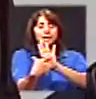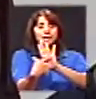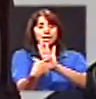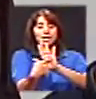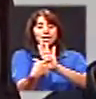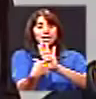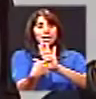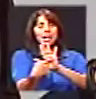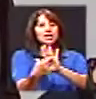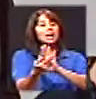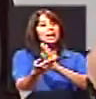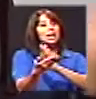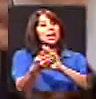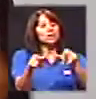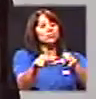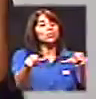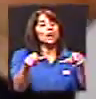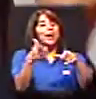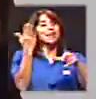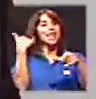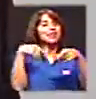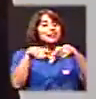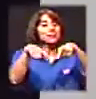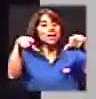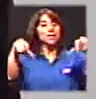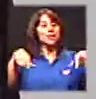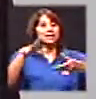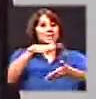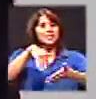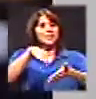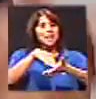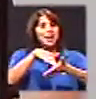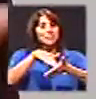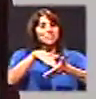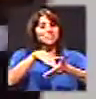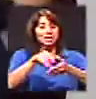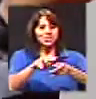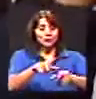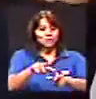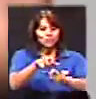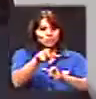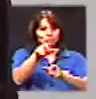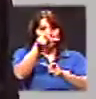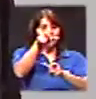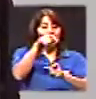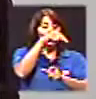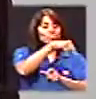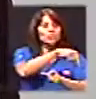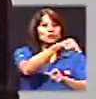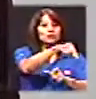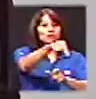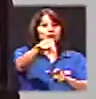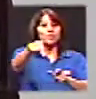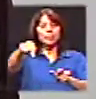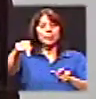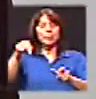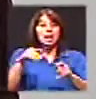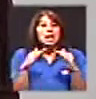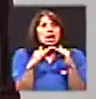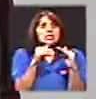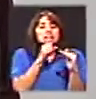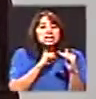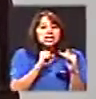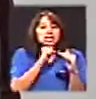en lo que fue la plaza central, rodeada de casitas de teja, que eso es inusual, y casi que